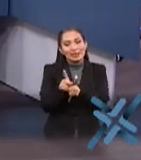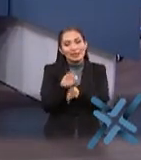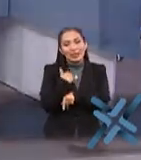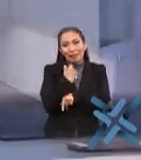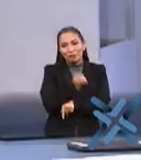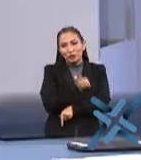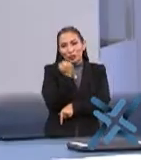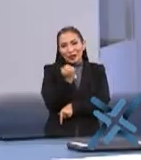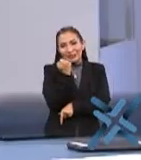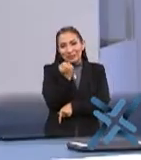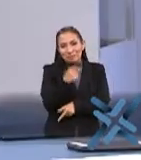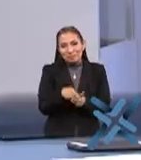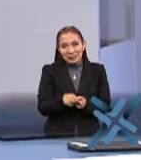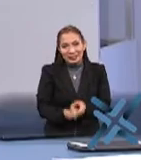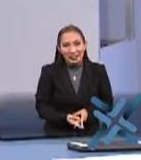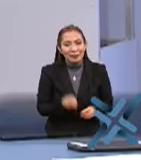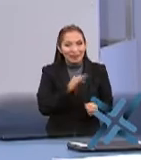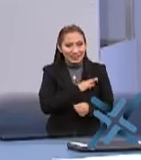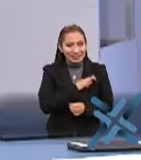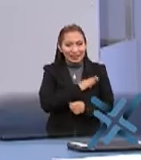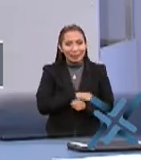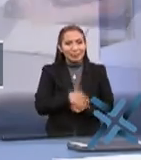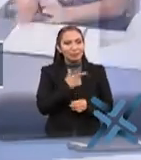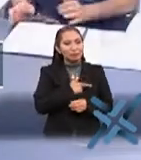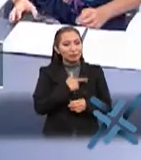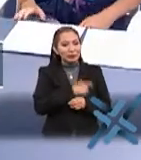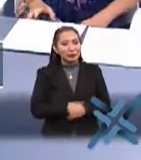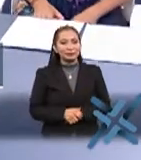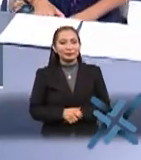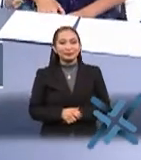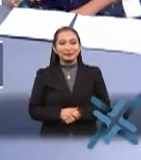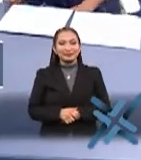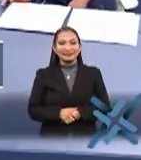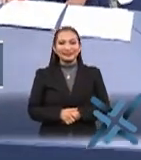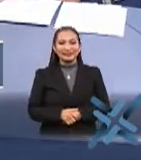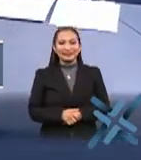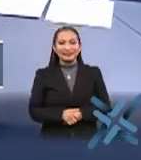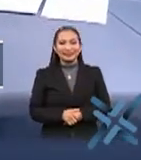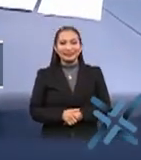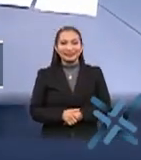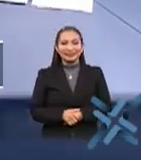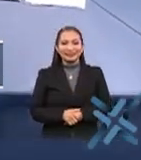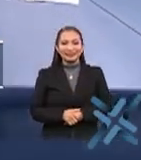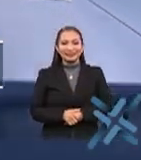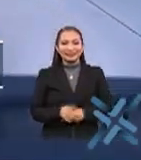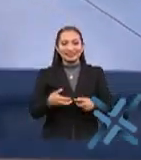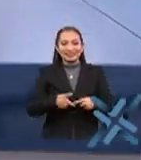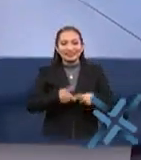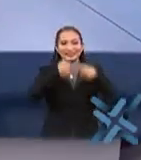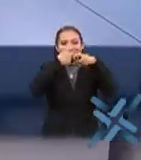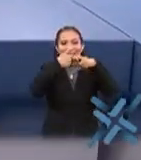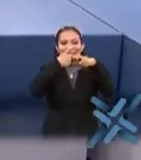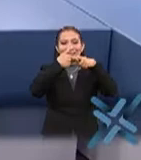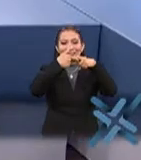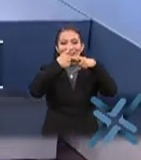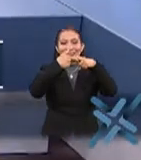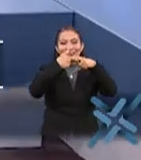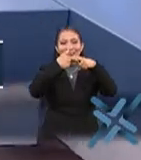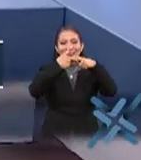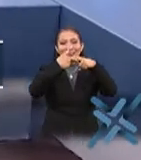No, al contrario. Felicidades, enhorabuena. Un placer, seguimos en Enriquece. Bueno, pues vamos a hacer una